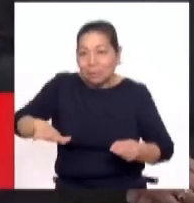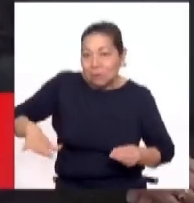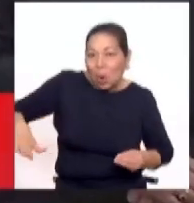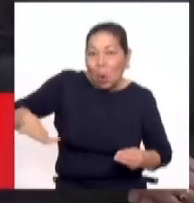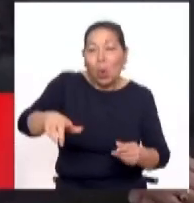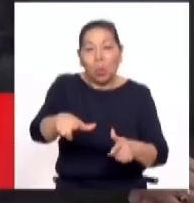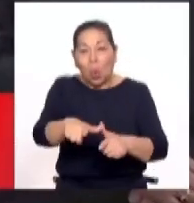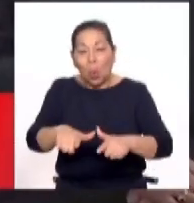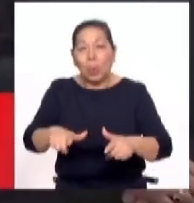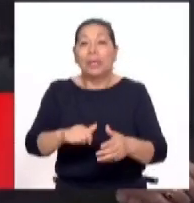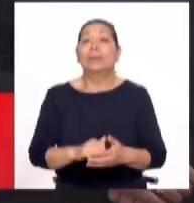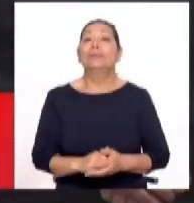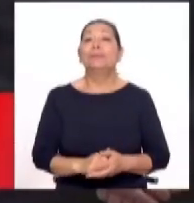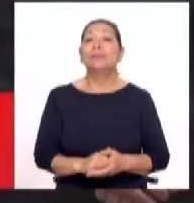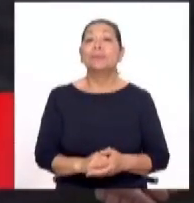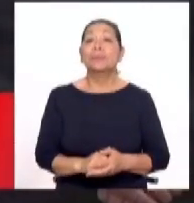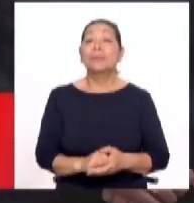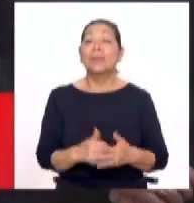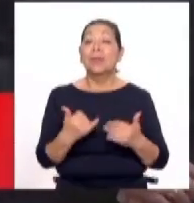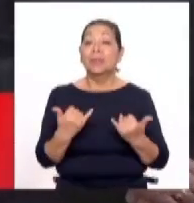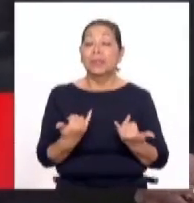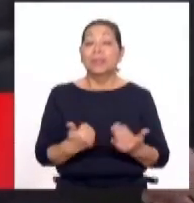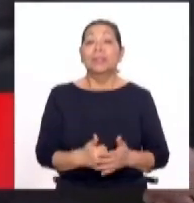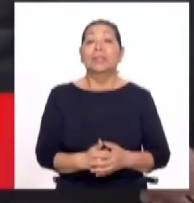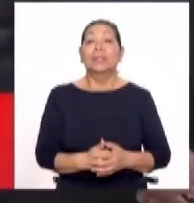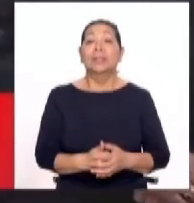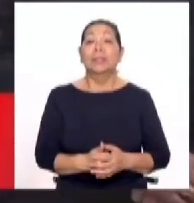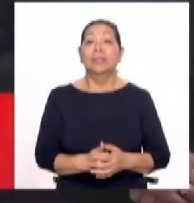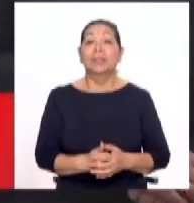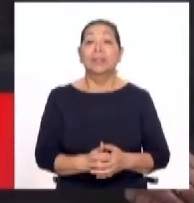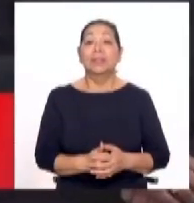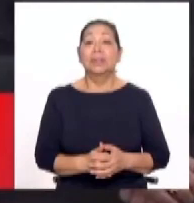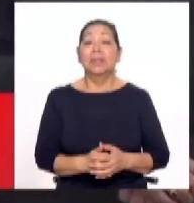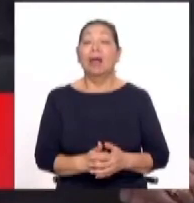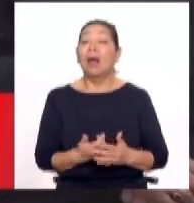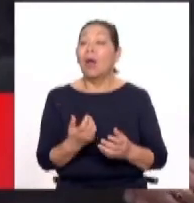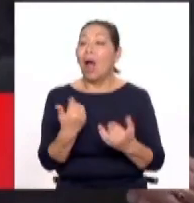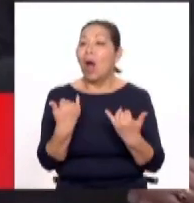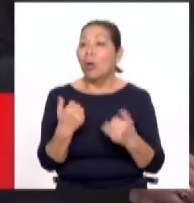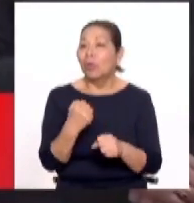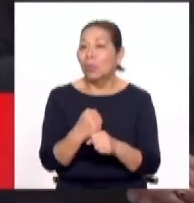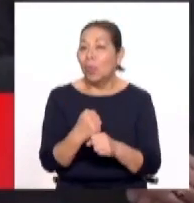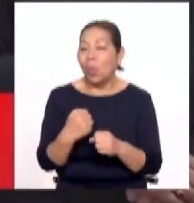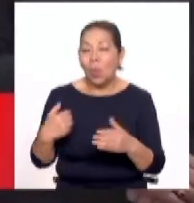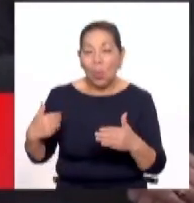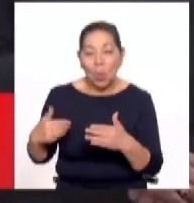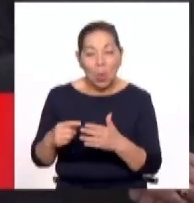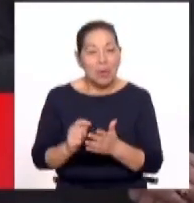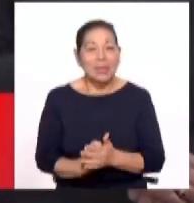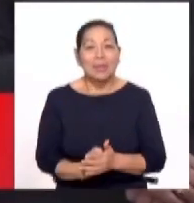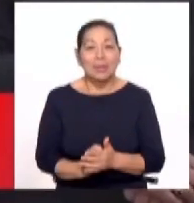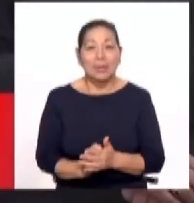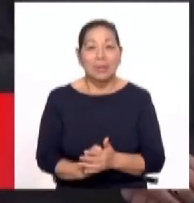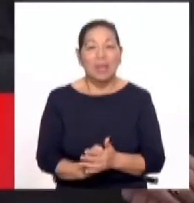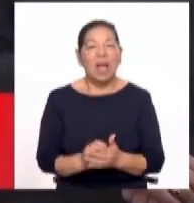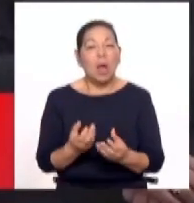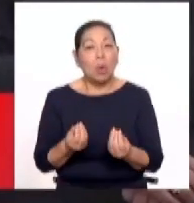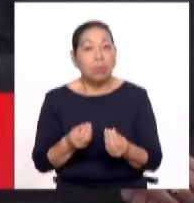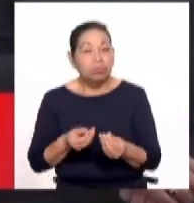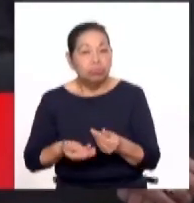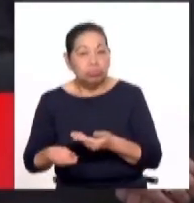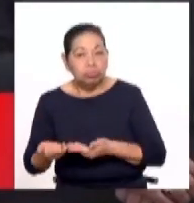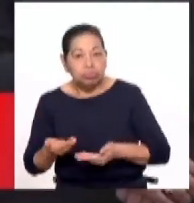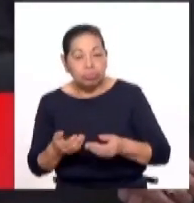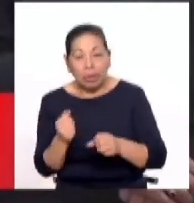palabras del ministro del Interior, Vicente Romero, quien ha señalado que va a trabajar hasta el último minuto que le toque ser ministro